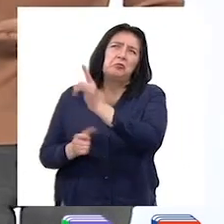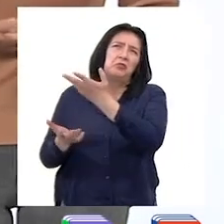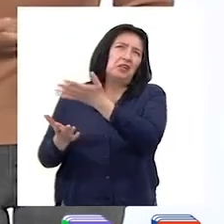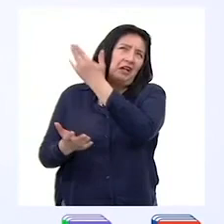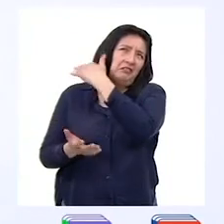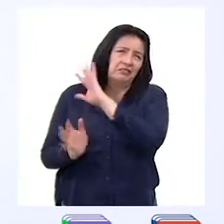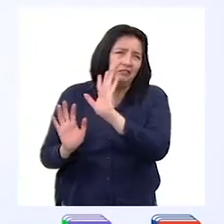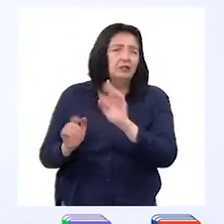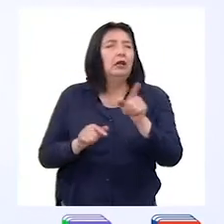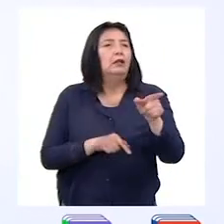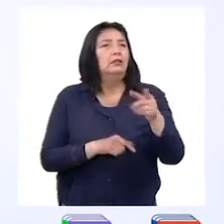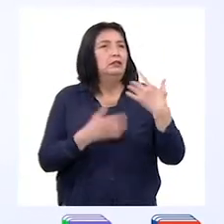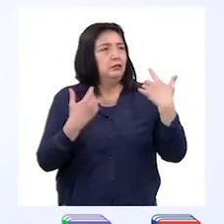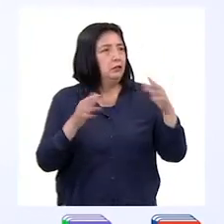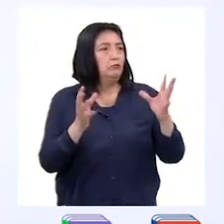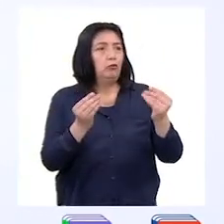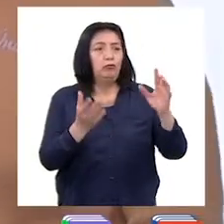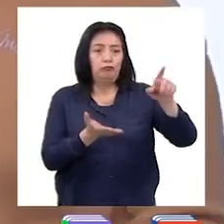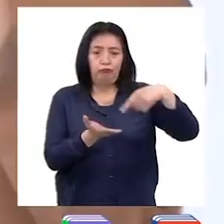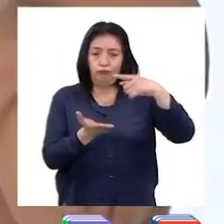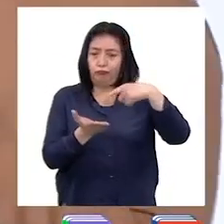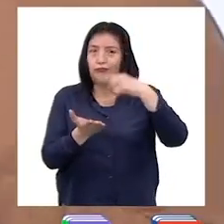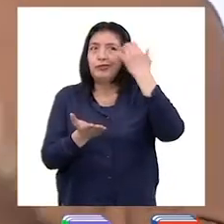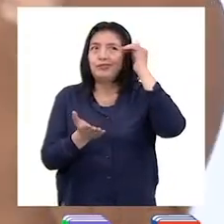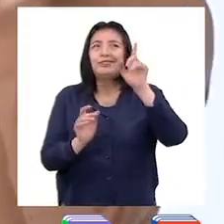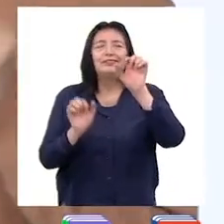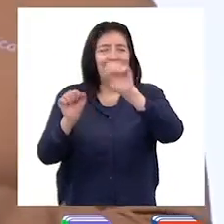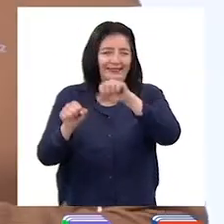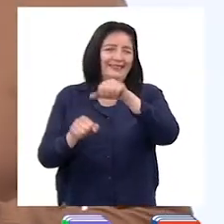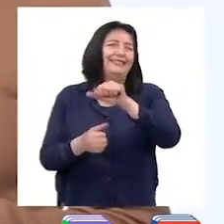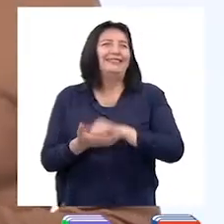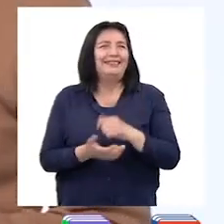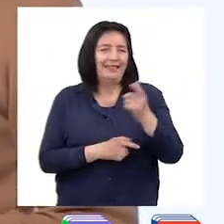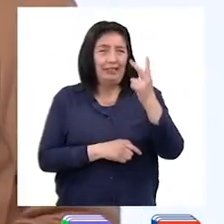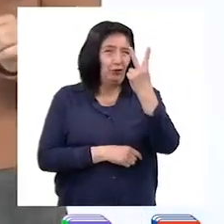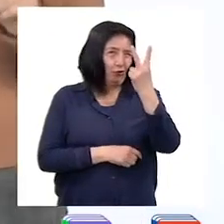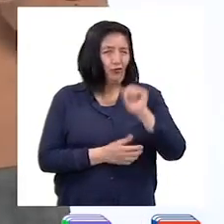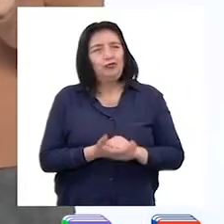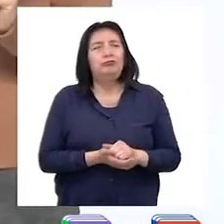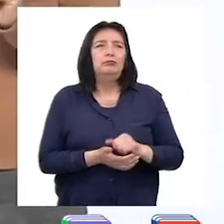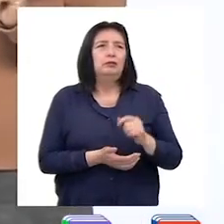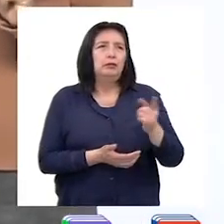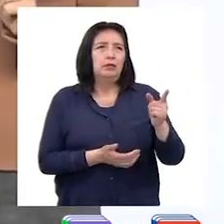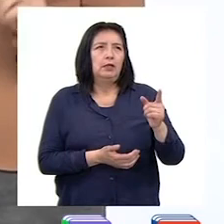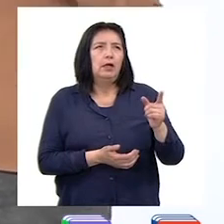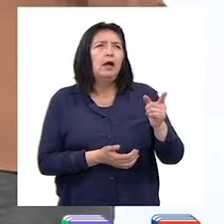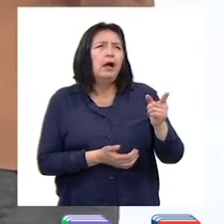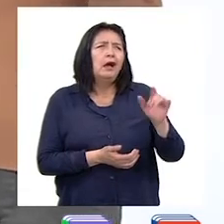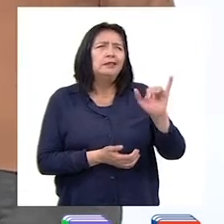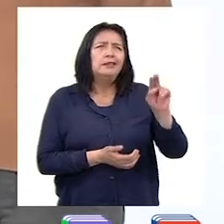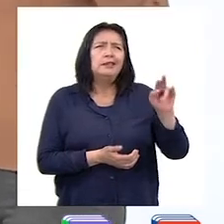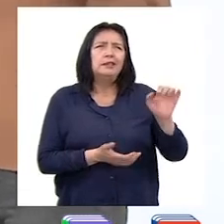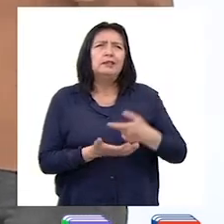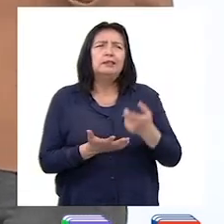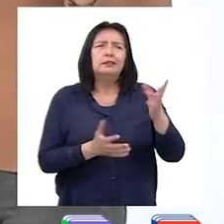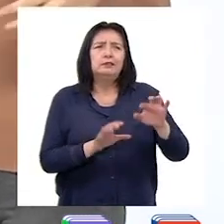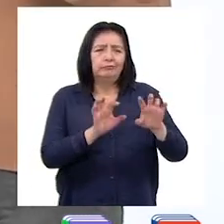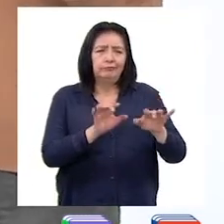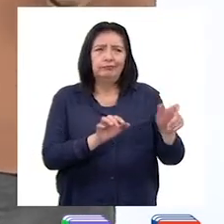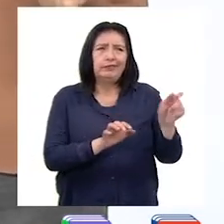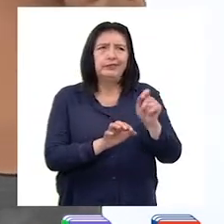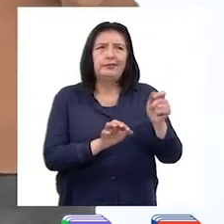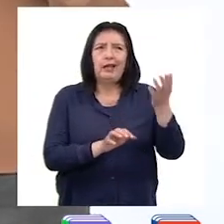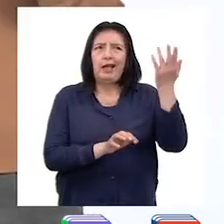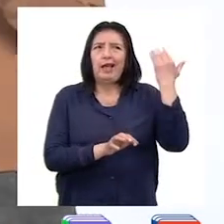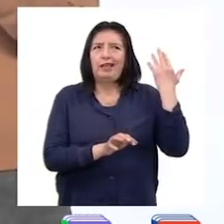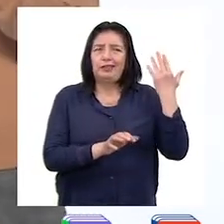el pasado. Y llegaron muchas ideas. Exacto, aquí tengo dos. Janina mencionó la máquina de escribir,